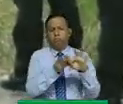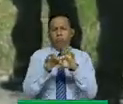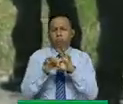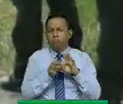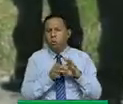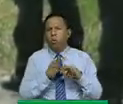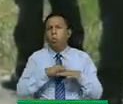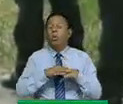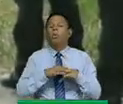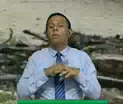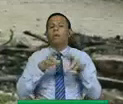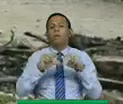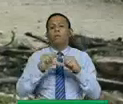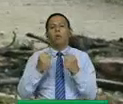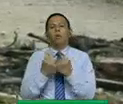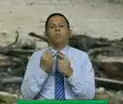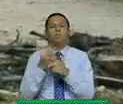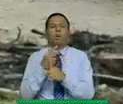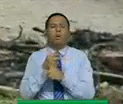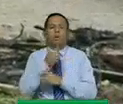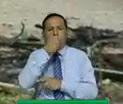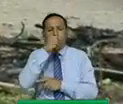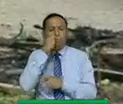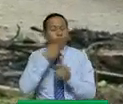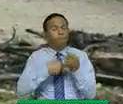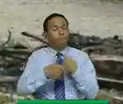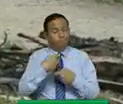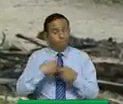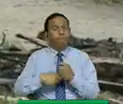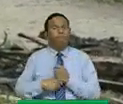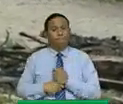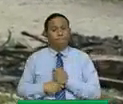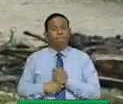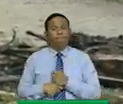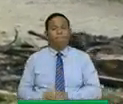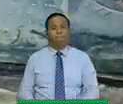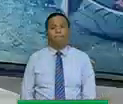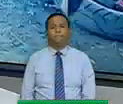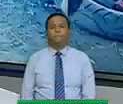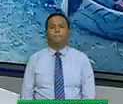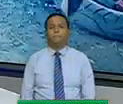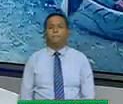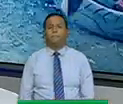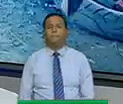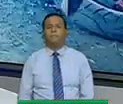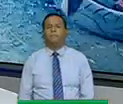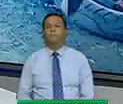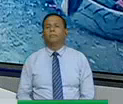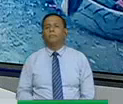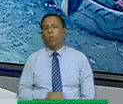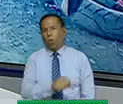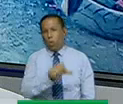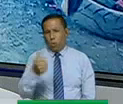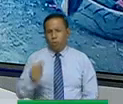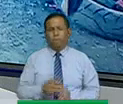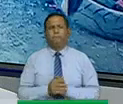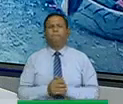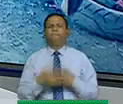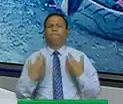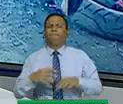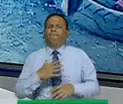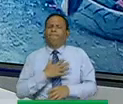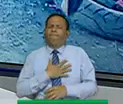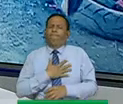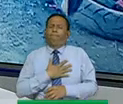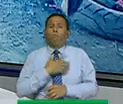las agrupaciones narcodelictivas, informó Charlie Pisa. En un hecho muy lamentable, un hombre y su